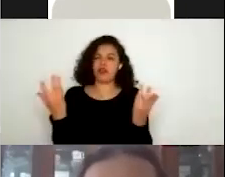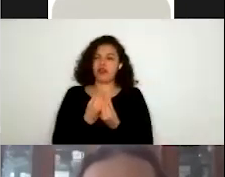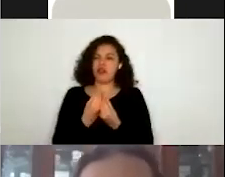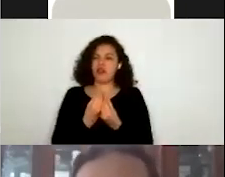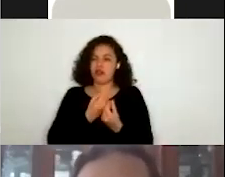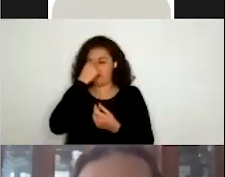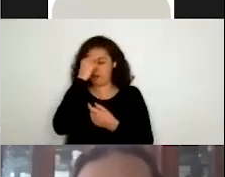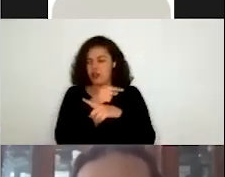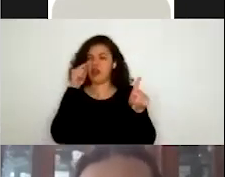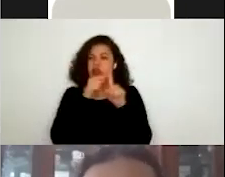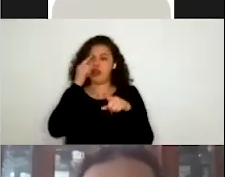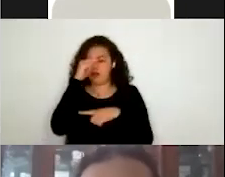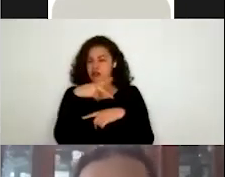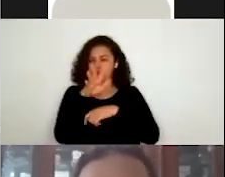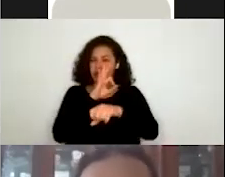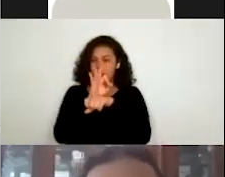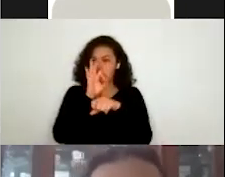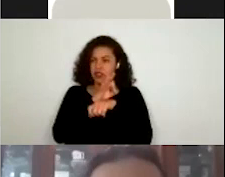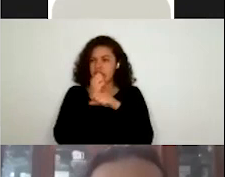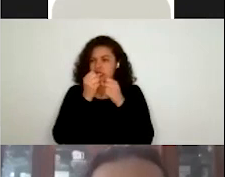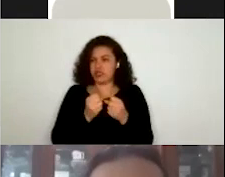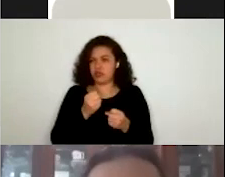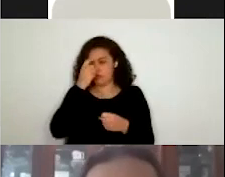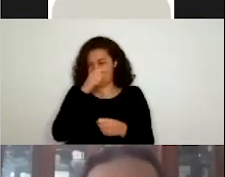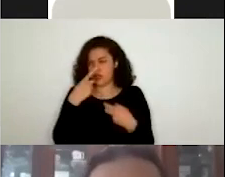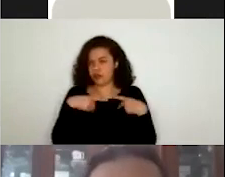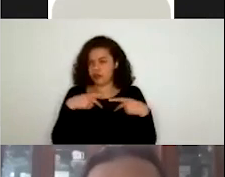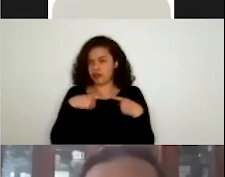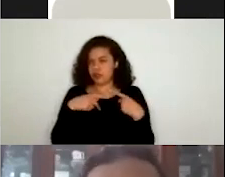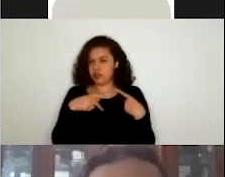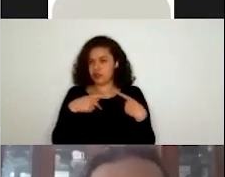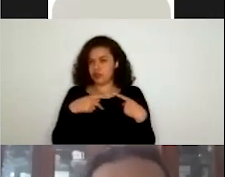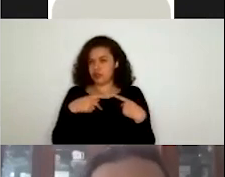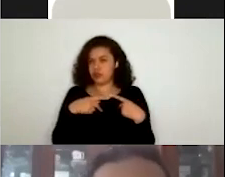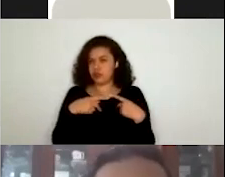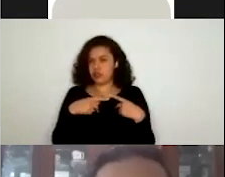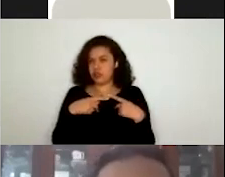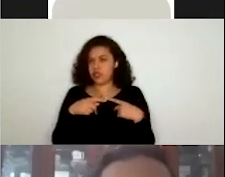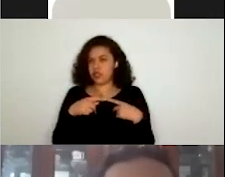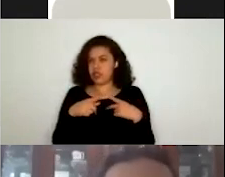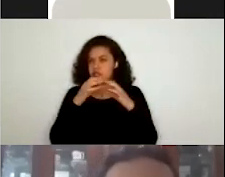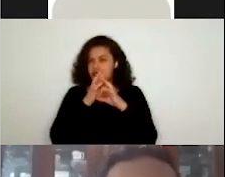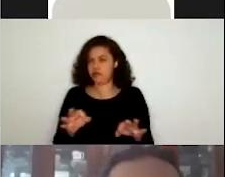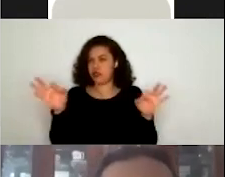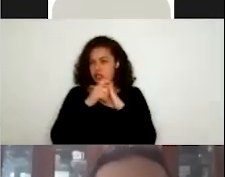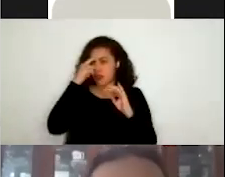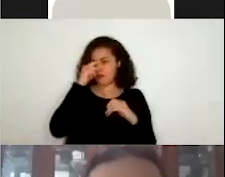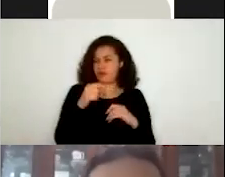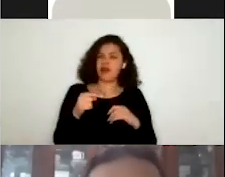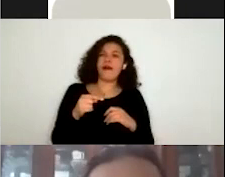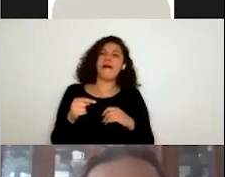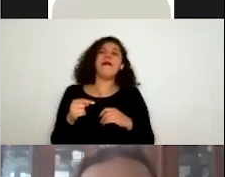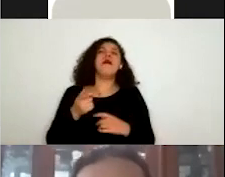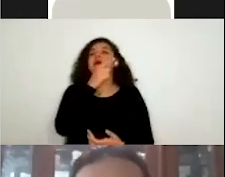por objeto la protección y aseguramiento de los individuos clave para que el establecimiento o